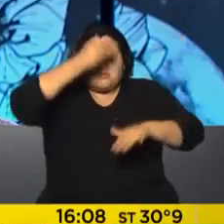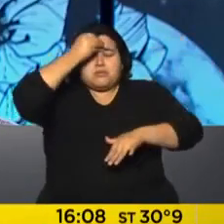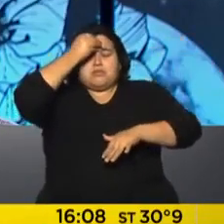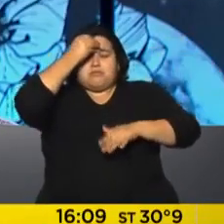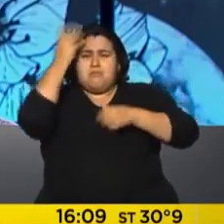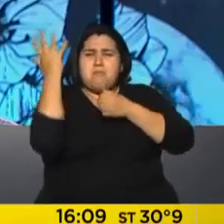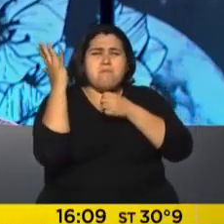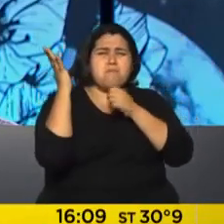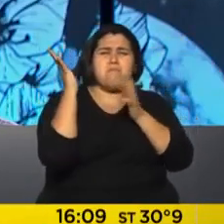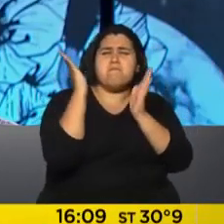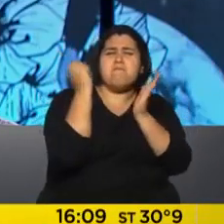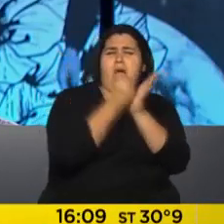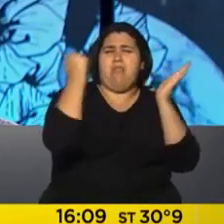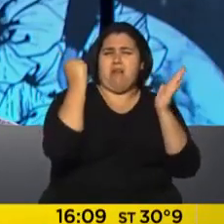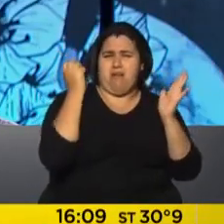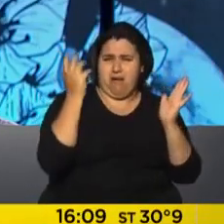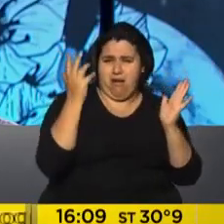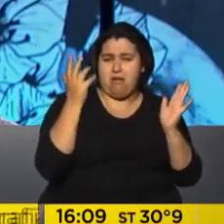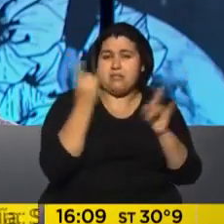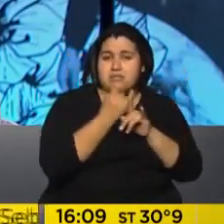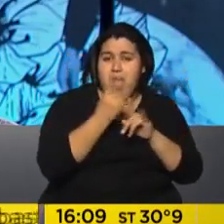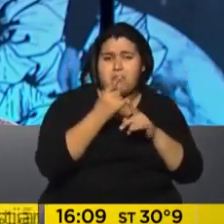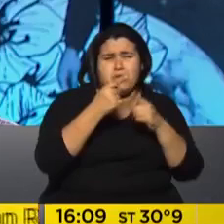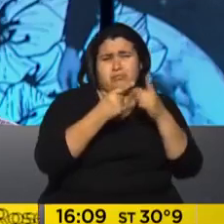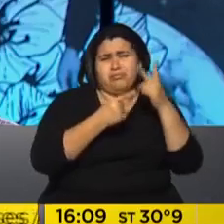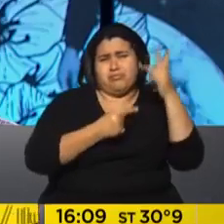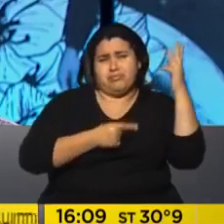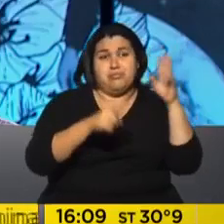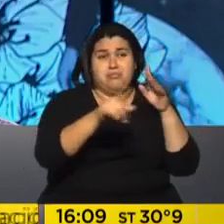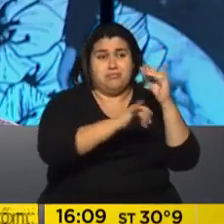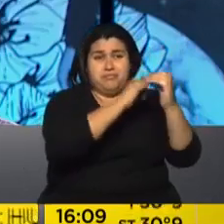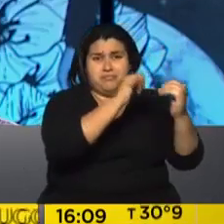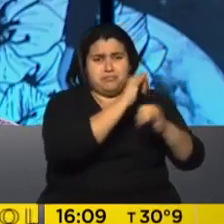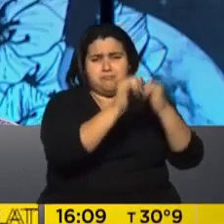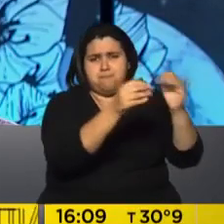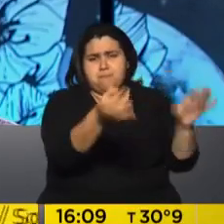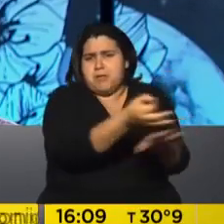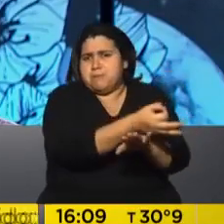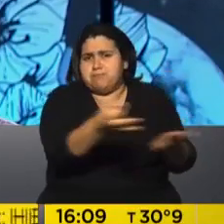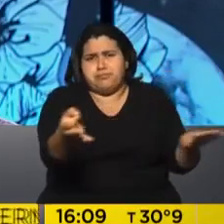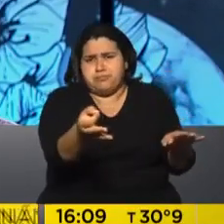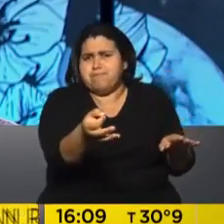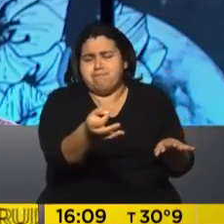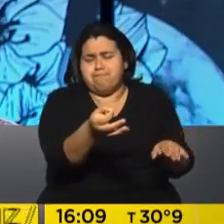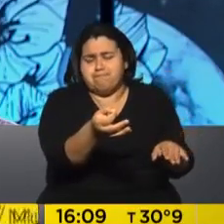ser golpes, pueden ser daños psicológicos, claro. Y así, etcétera, y todo ese informe que pasaban, que me pareció espectacular.